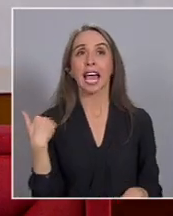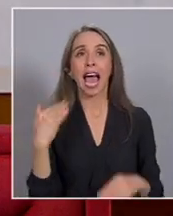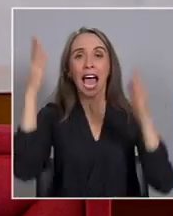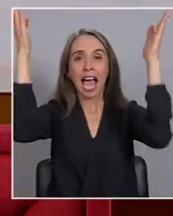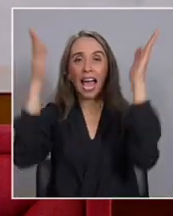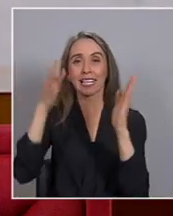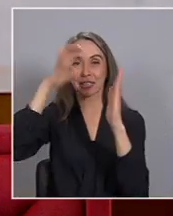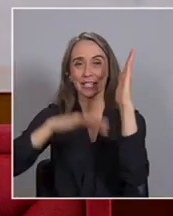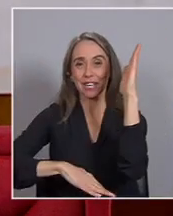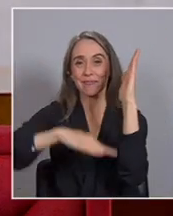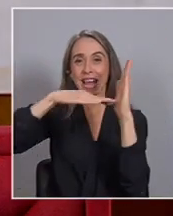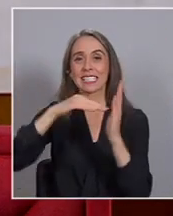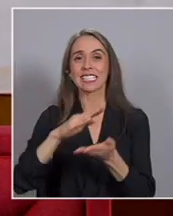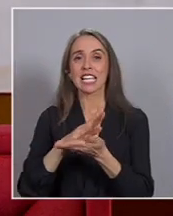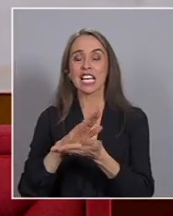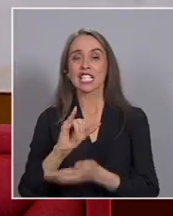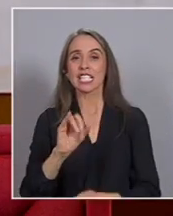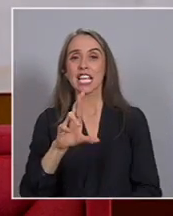embalse de Chironta,